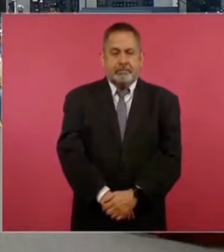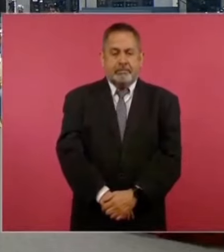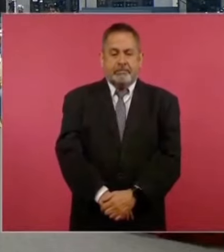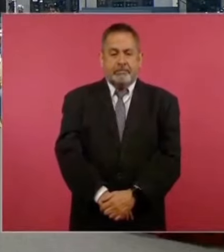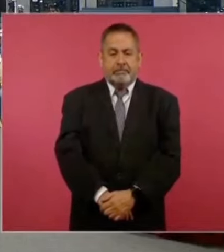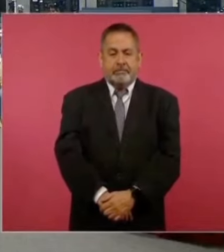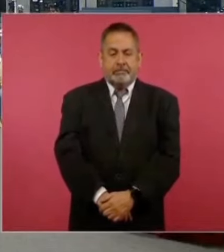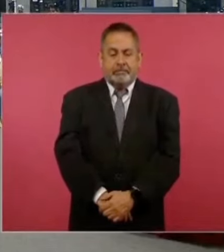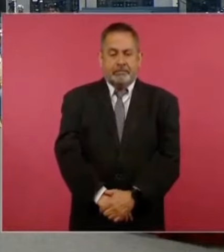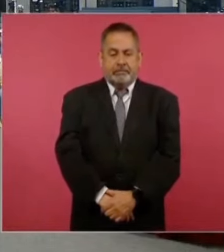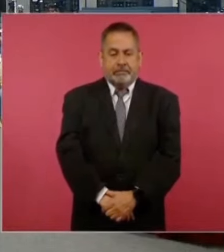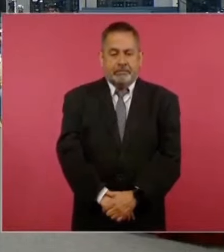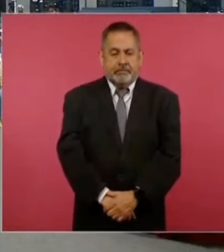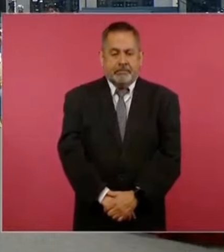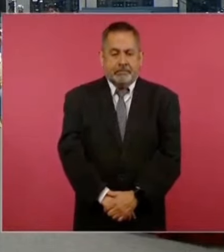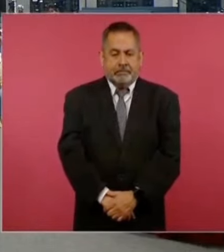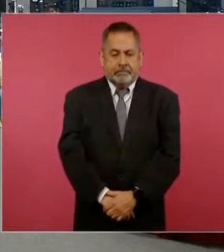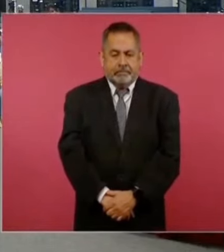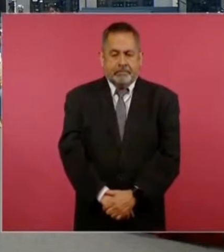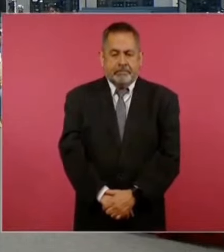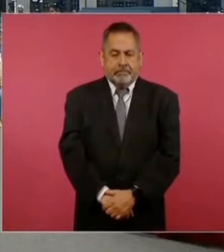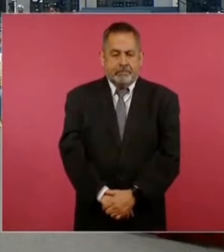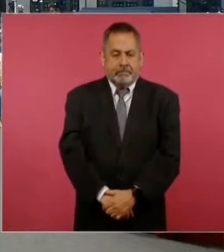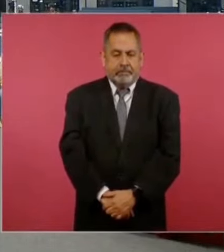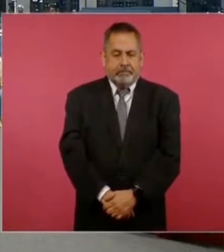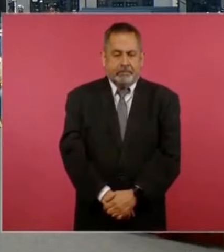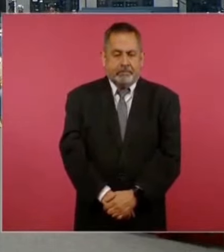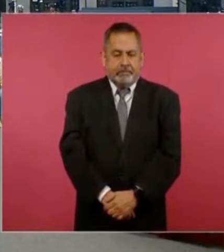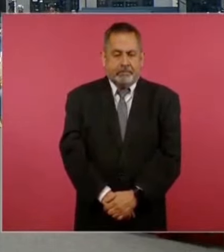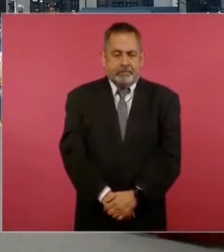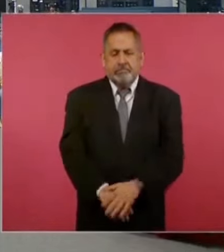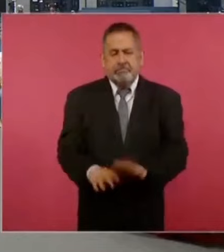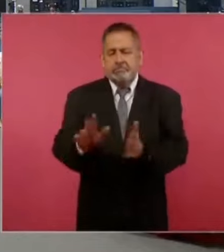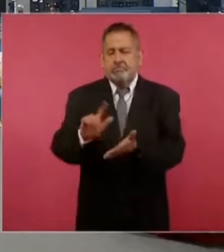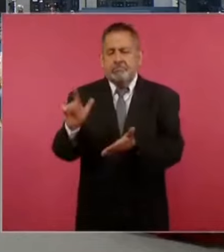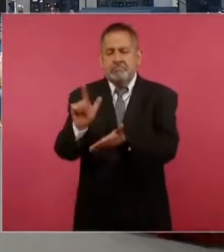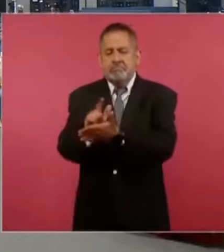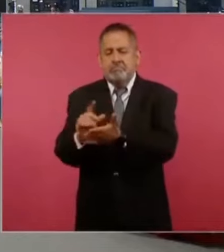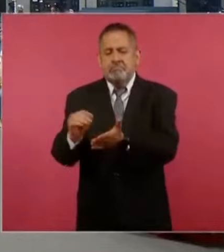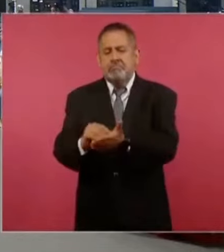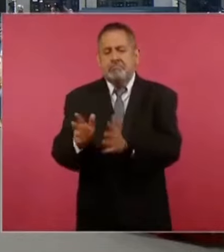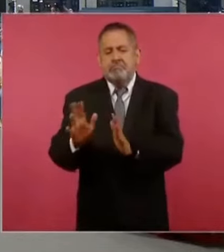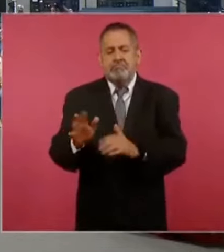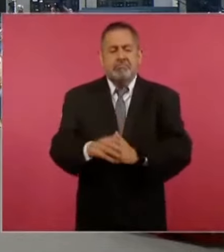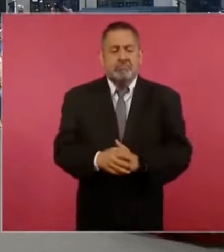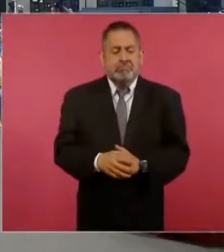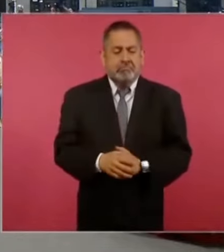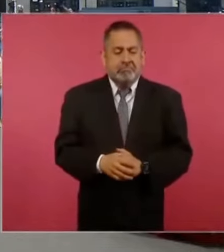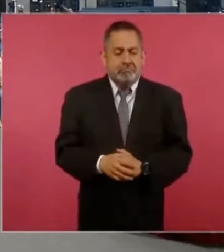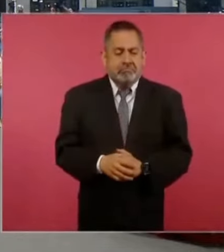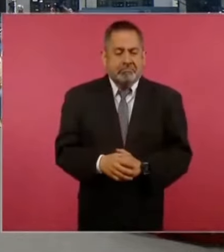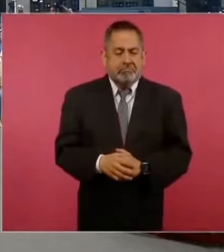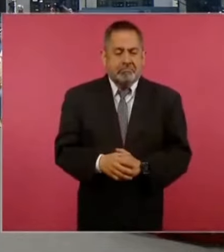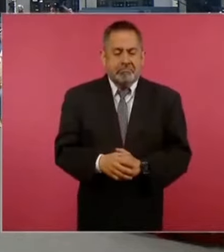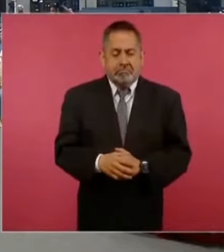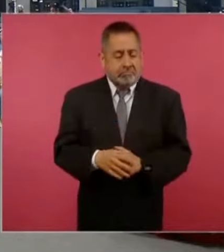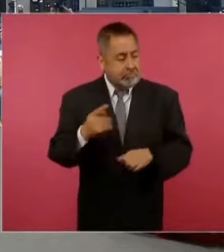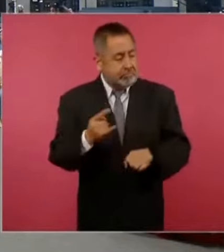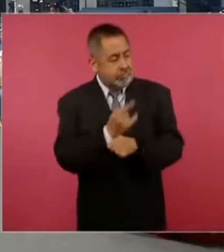no sé si nos puede aclarar nada más pues ya está en la ley No creo que